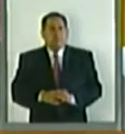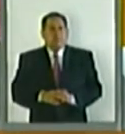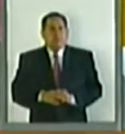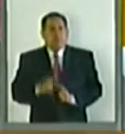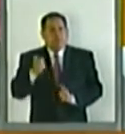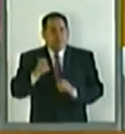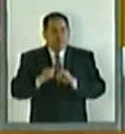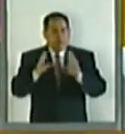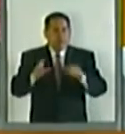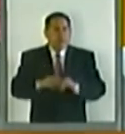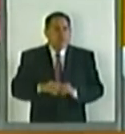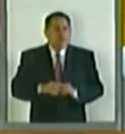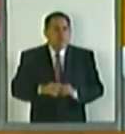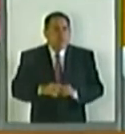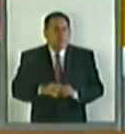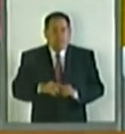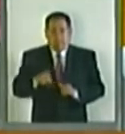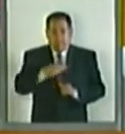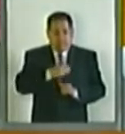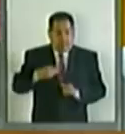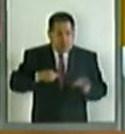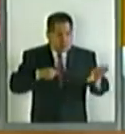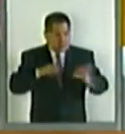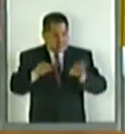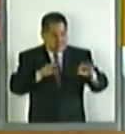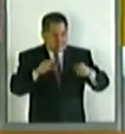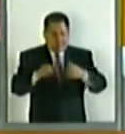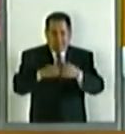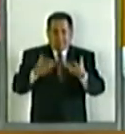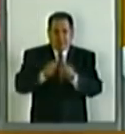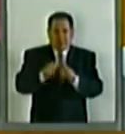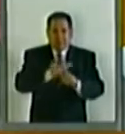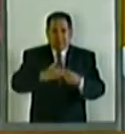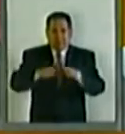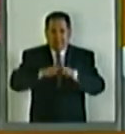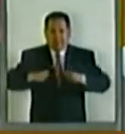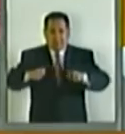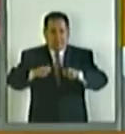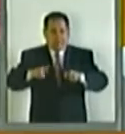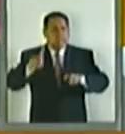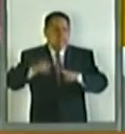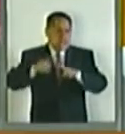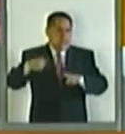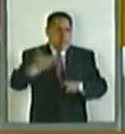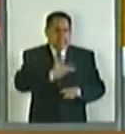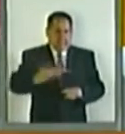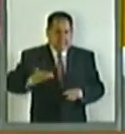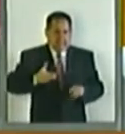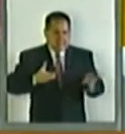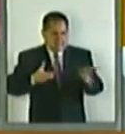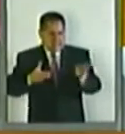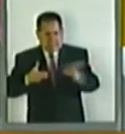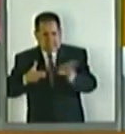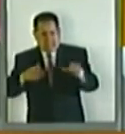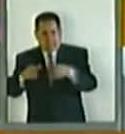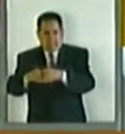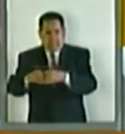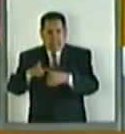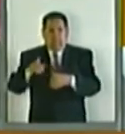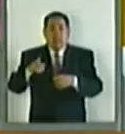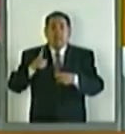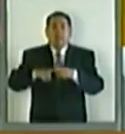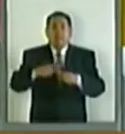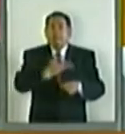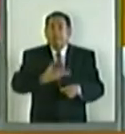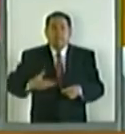Por cierto que la elección de los miembros del gabinete es una facultad del presidente, un presidente a quien